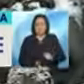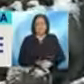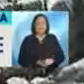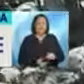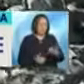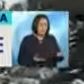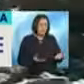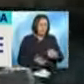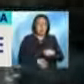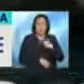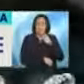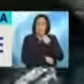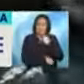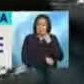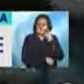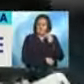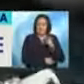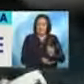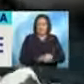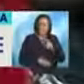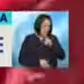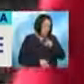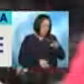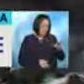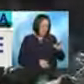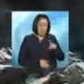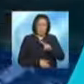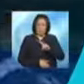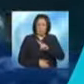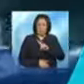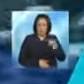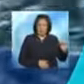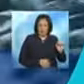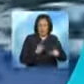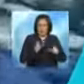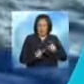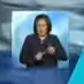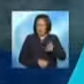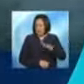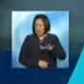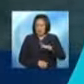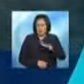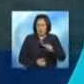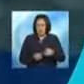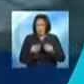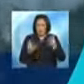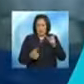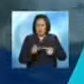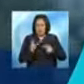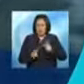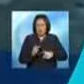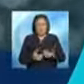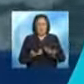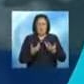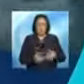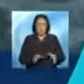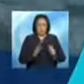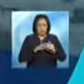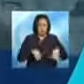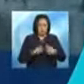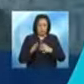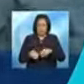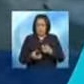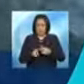Leonardo. Teníamos en cuenta también que hemos visto a cientos de personas. ¿Hay un estimado de cuántos son los damnificados en el lugar en el que te encuentras?